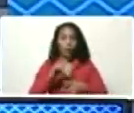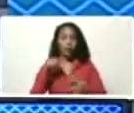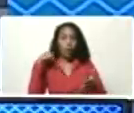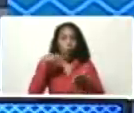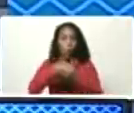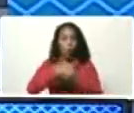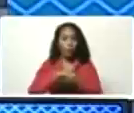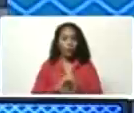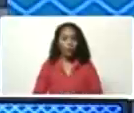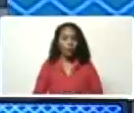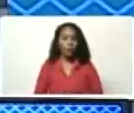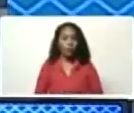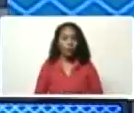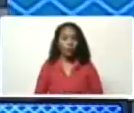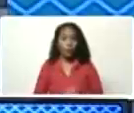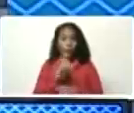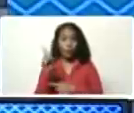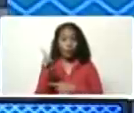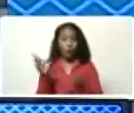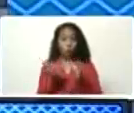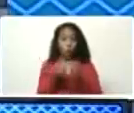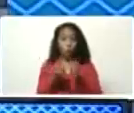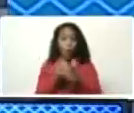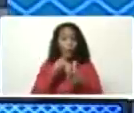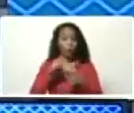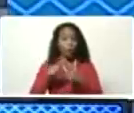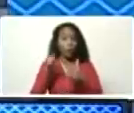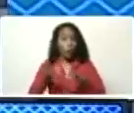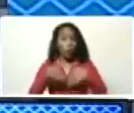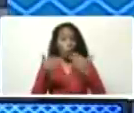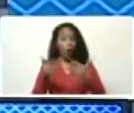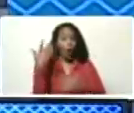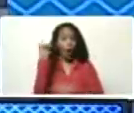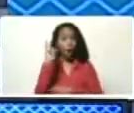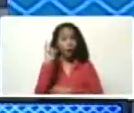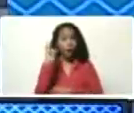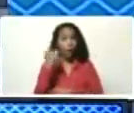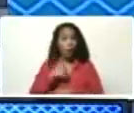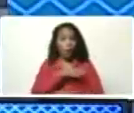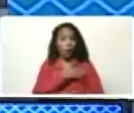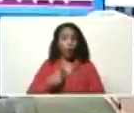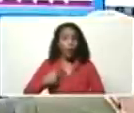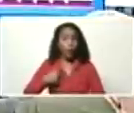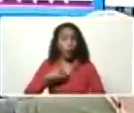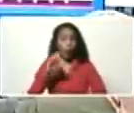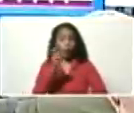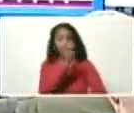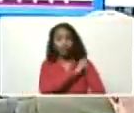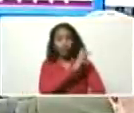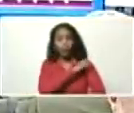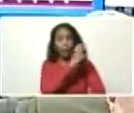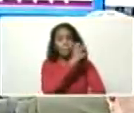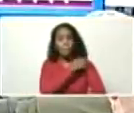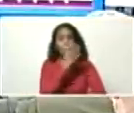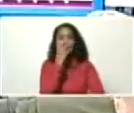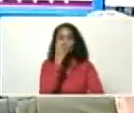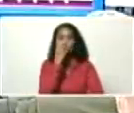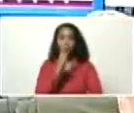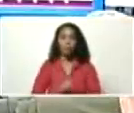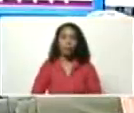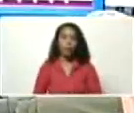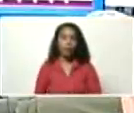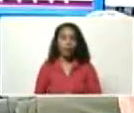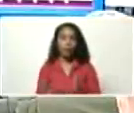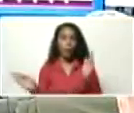golpistas. Y esos comandantes de entonces, entre los cuales estaba nuestro querido general en jefe, Vladimir Padrino López, se